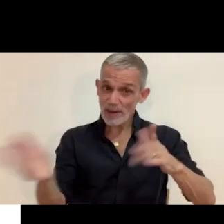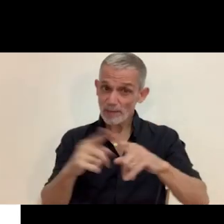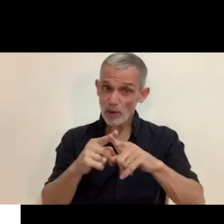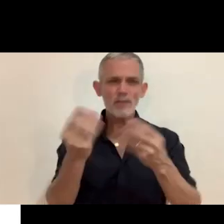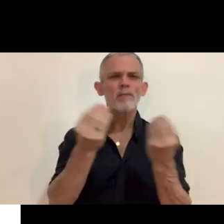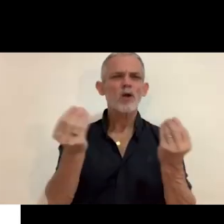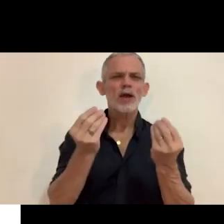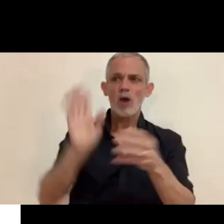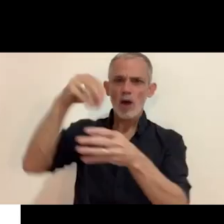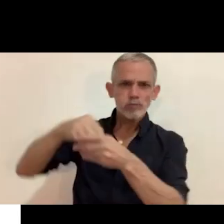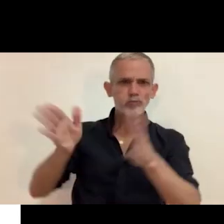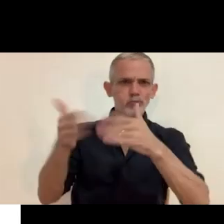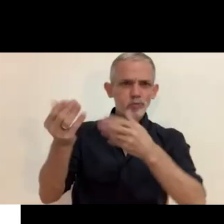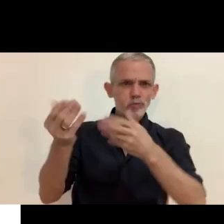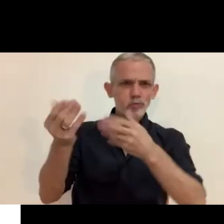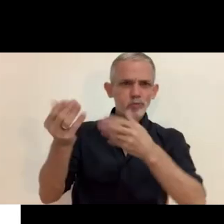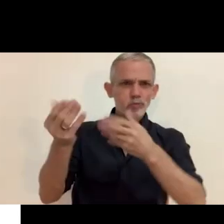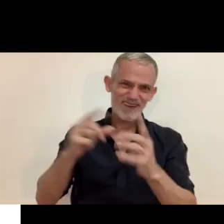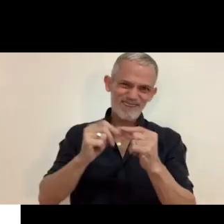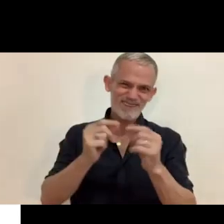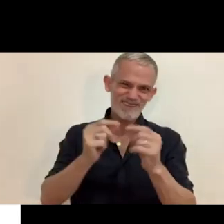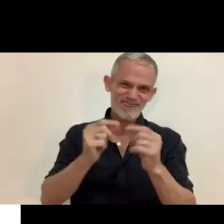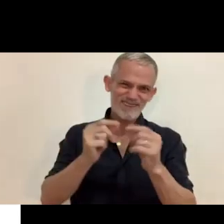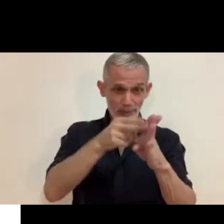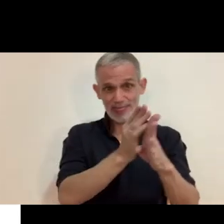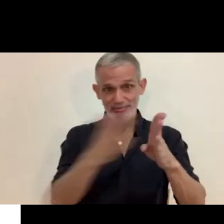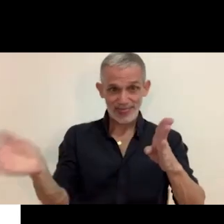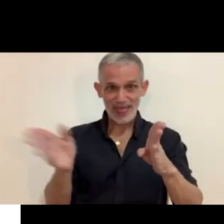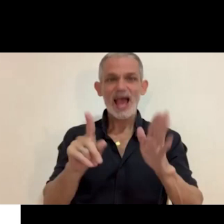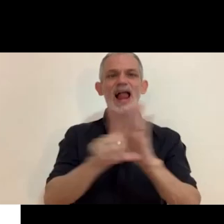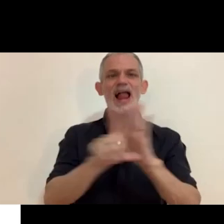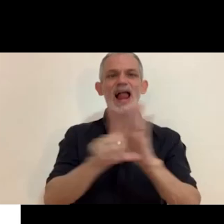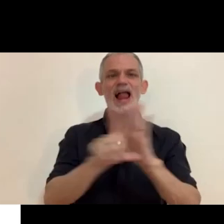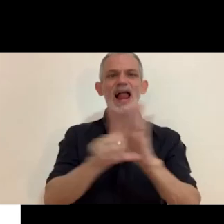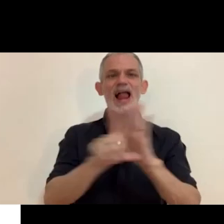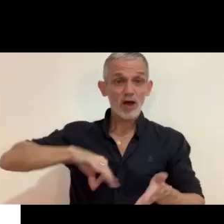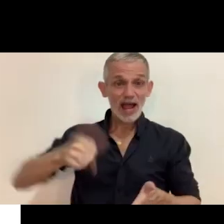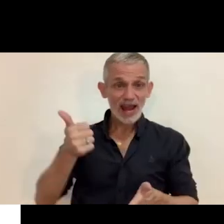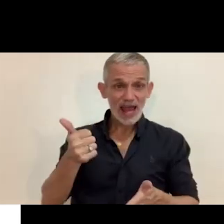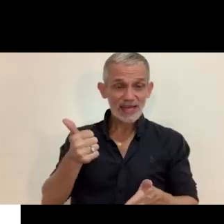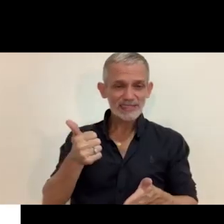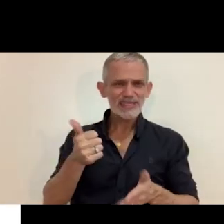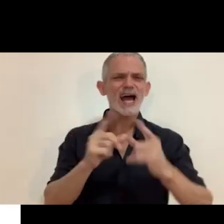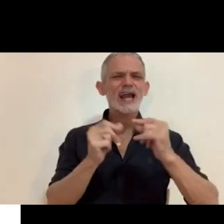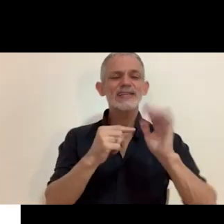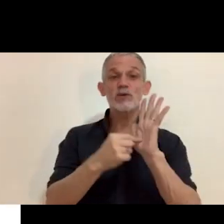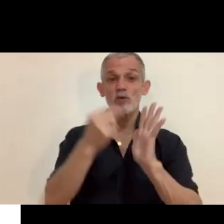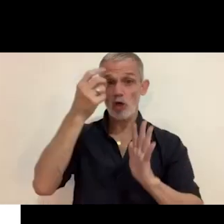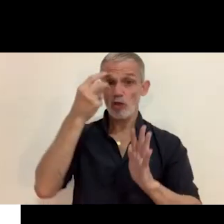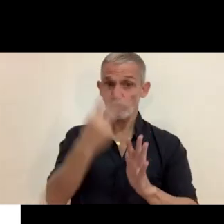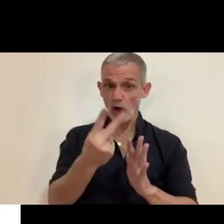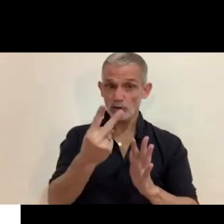al patrimonio a partir de esa fecha de corte, la ley de impuesto a las ganancias, en el artículo 2,